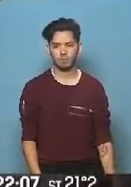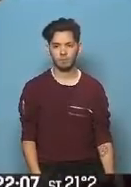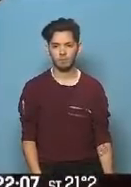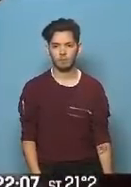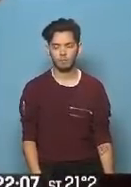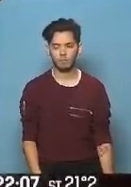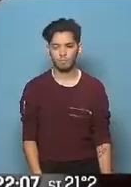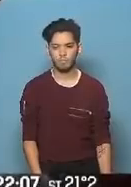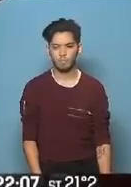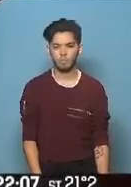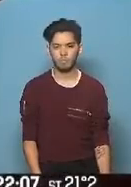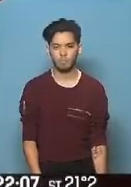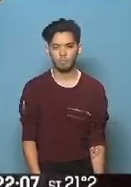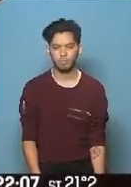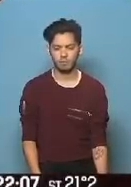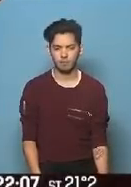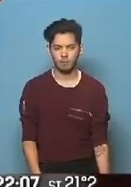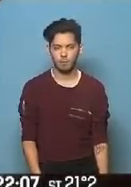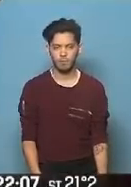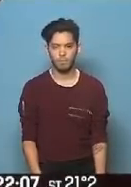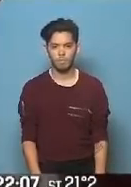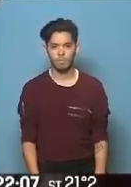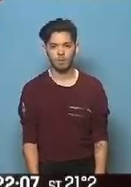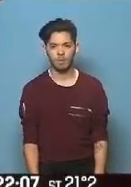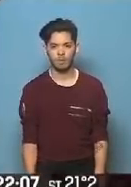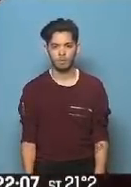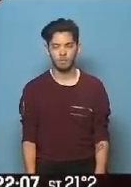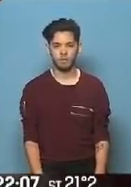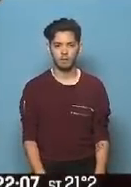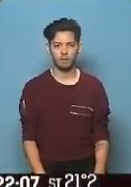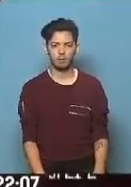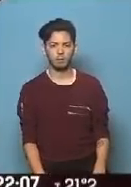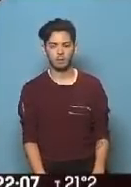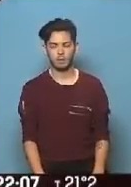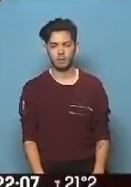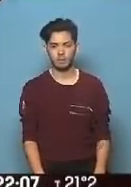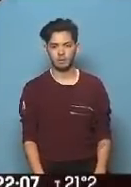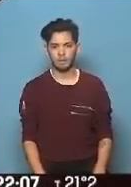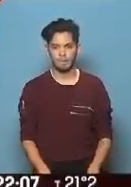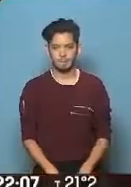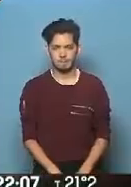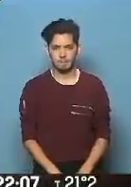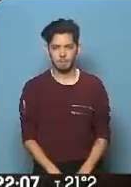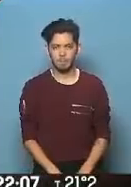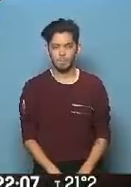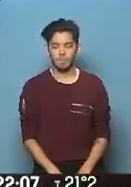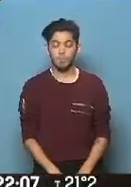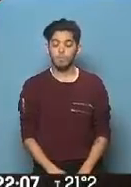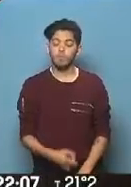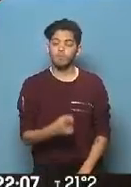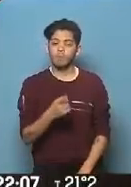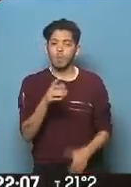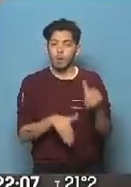existe projeto de desenvolvimento desse país se nós não formos parte central desse projeto. Es que el